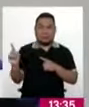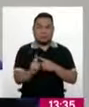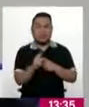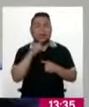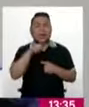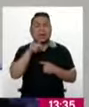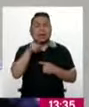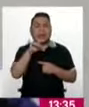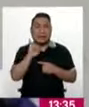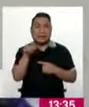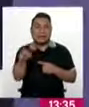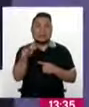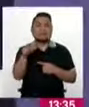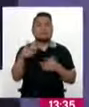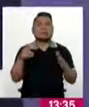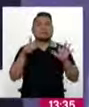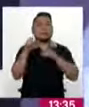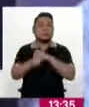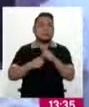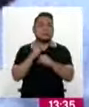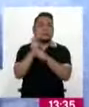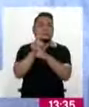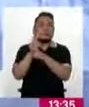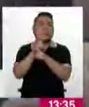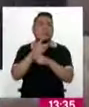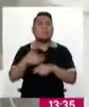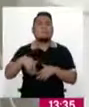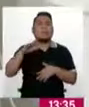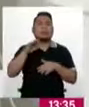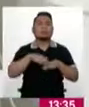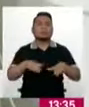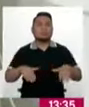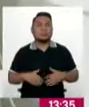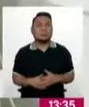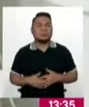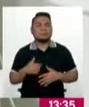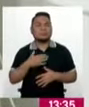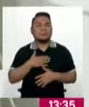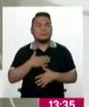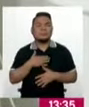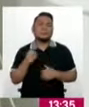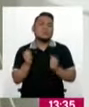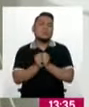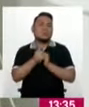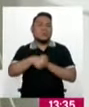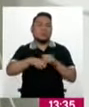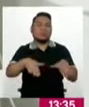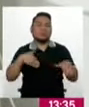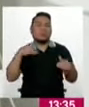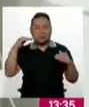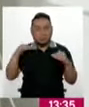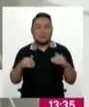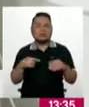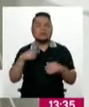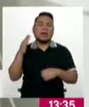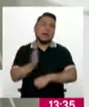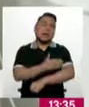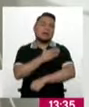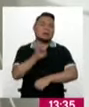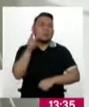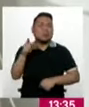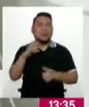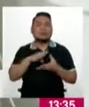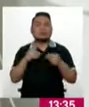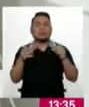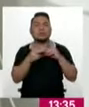Leslie Jaramillo que lleva siete años cuidando a los más pequeños soy una niña más con ellos no tengo que conocer sus canciones sus